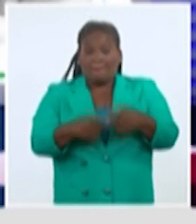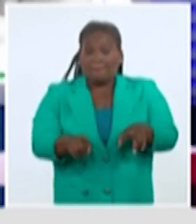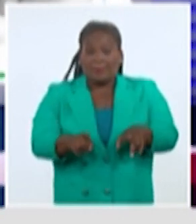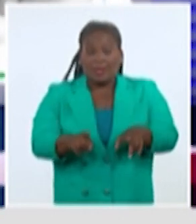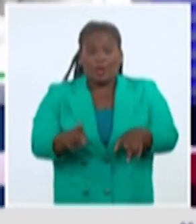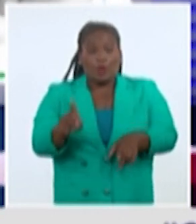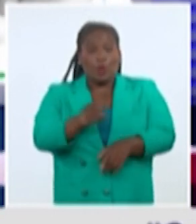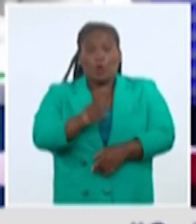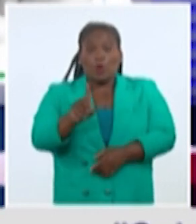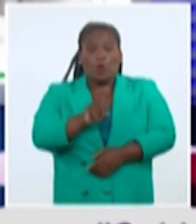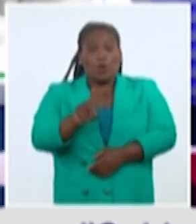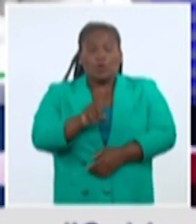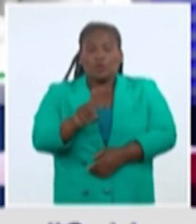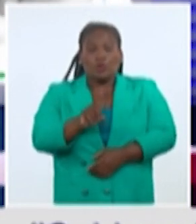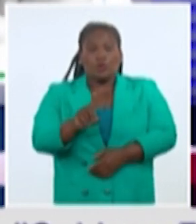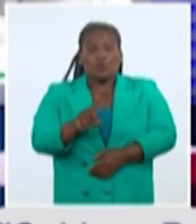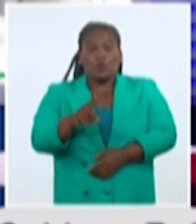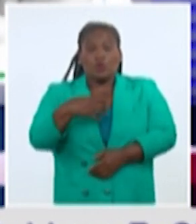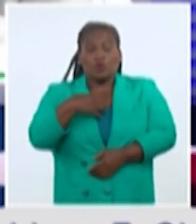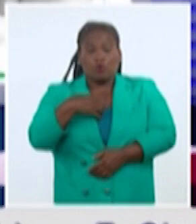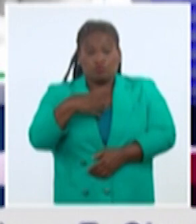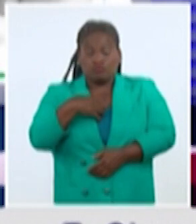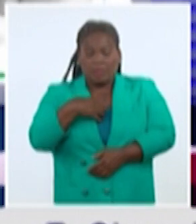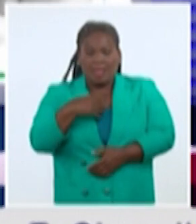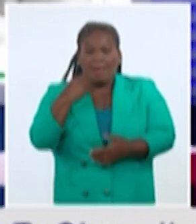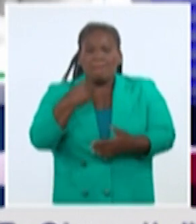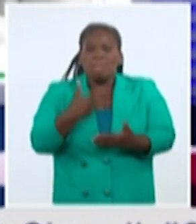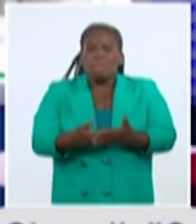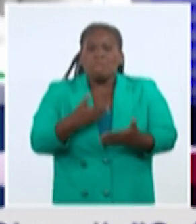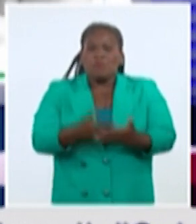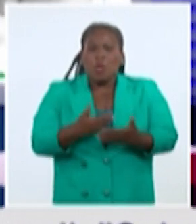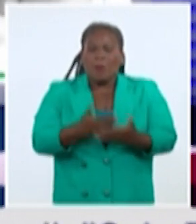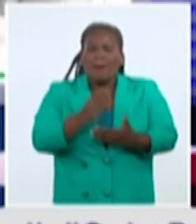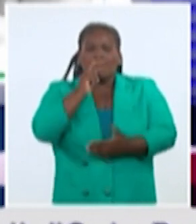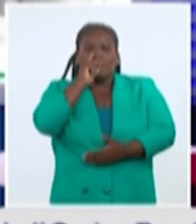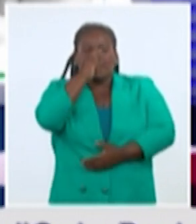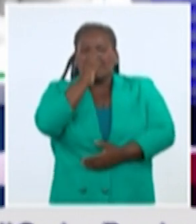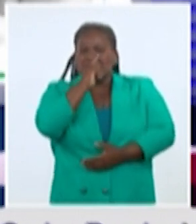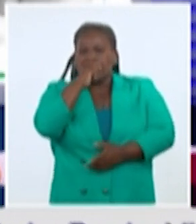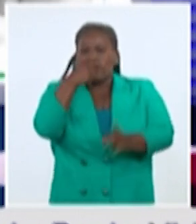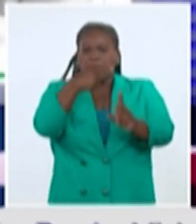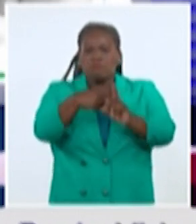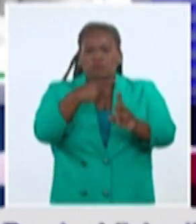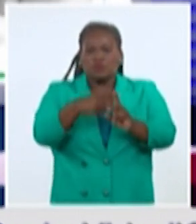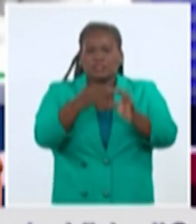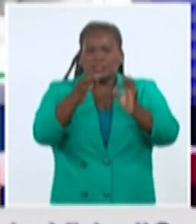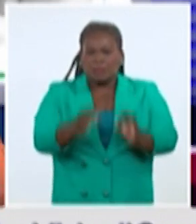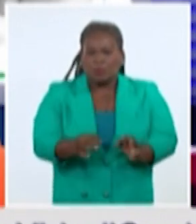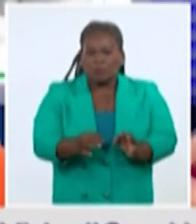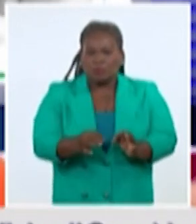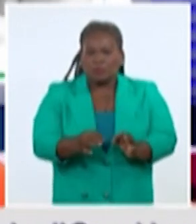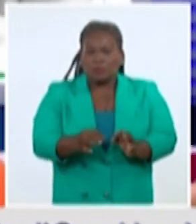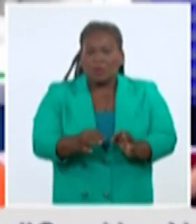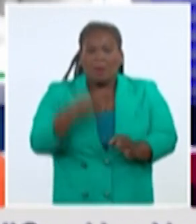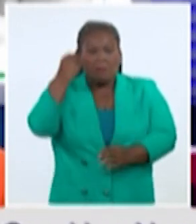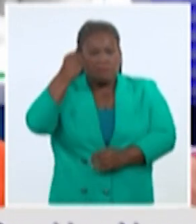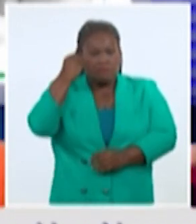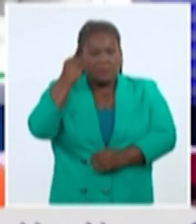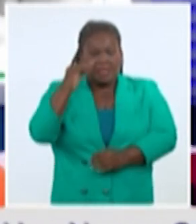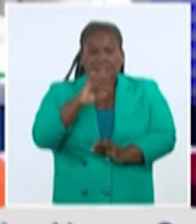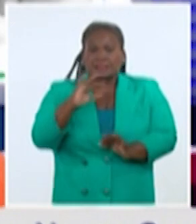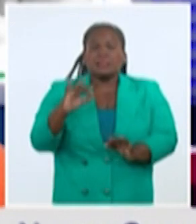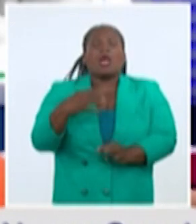prueba confirmativa de la enfermedad, un PCR positivos, sino refieren síntomas